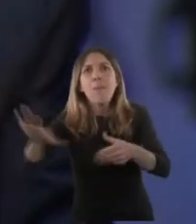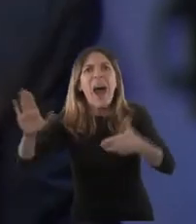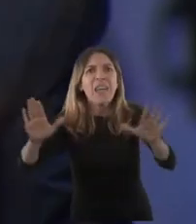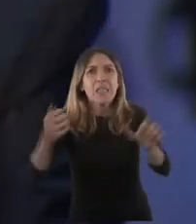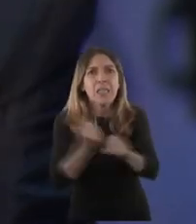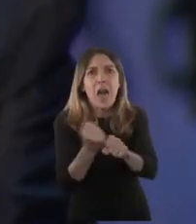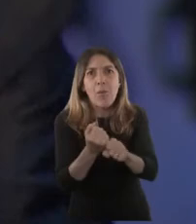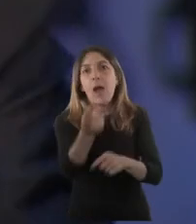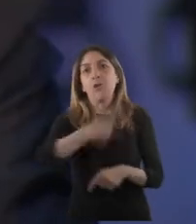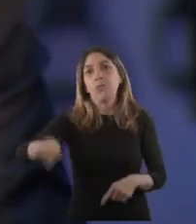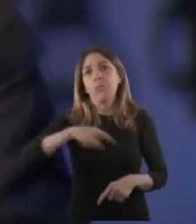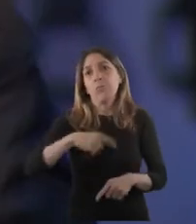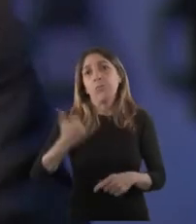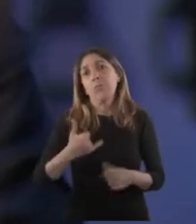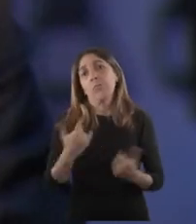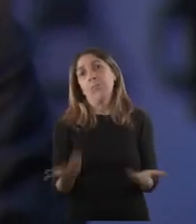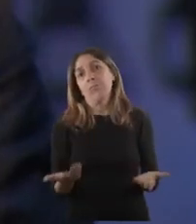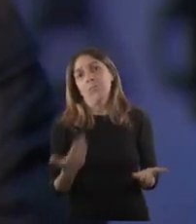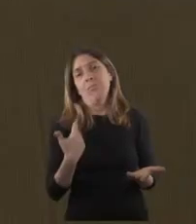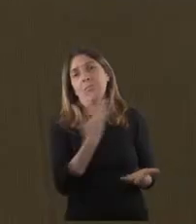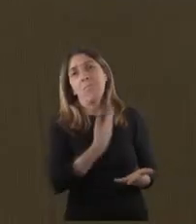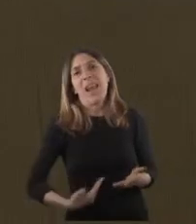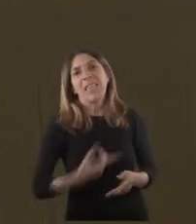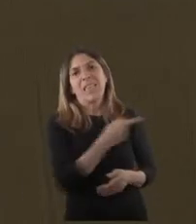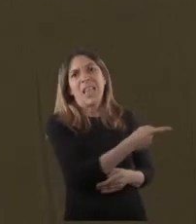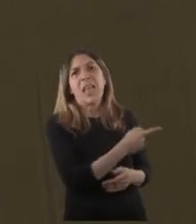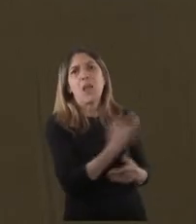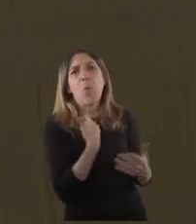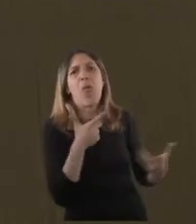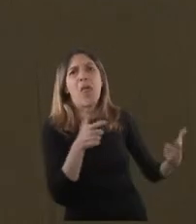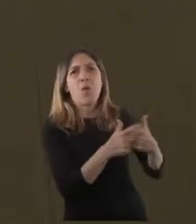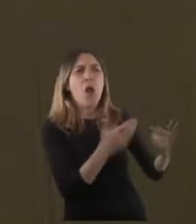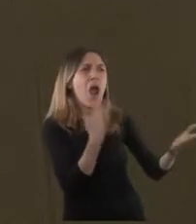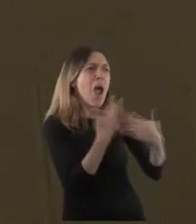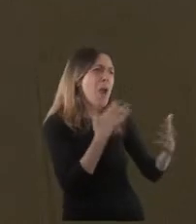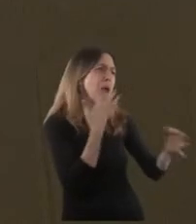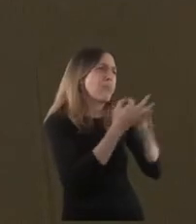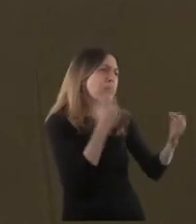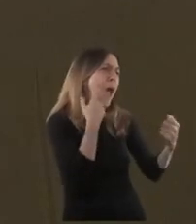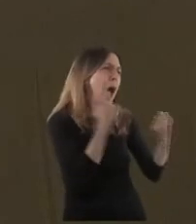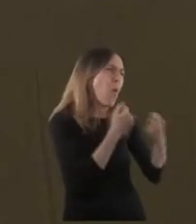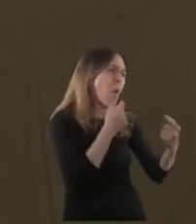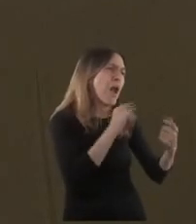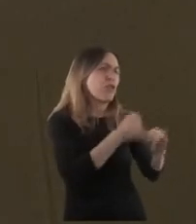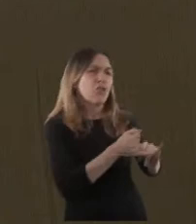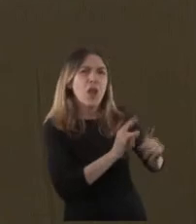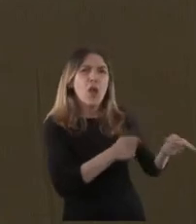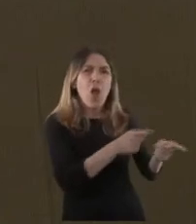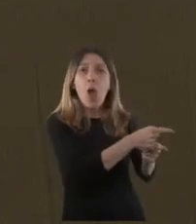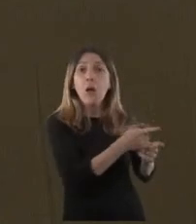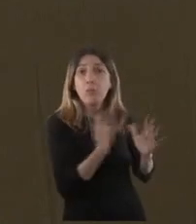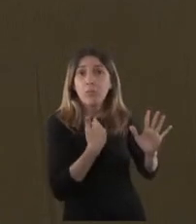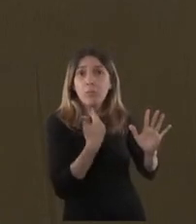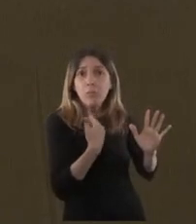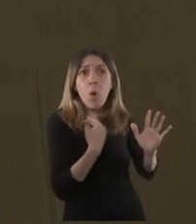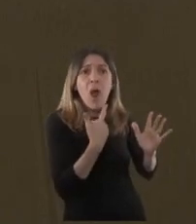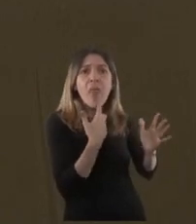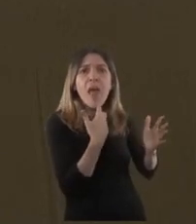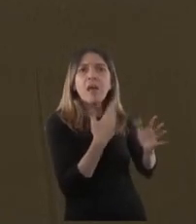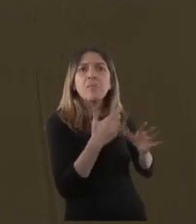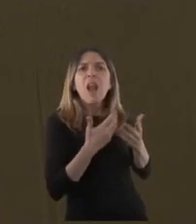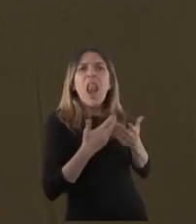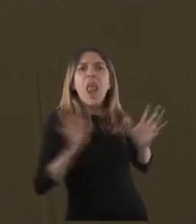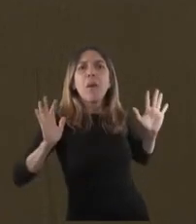Tenemos la posibilidad de tener un presidente con el que se habla, se discute, se coincide y tiene la total